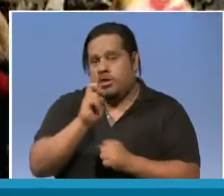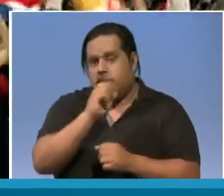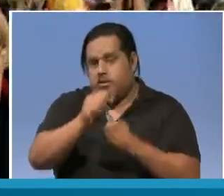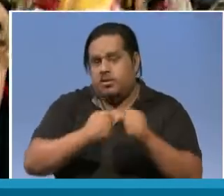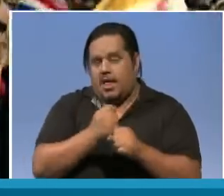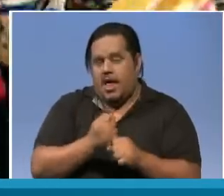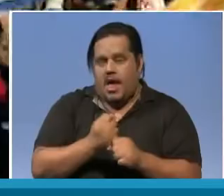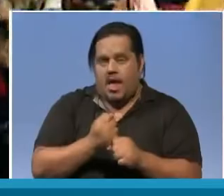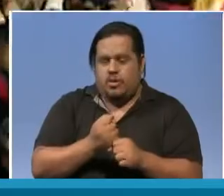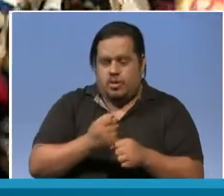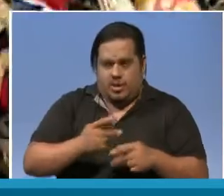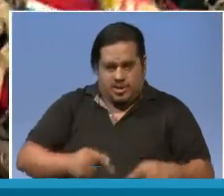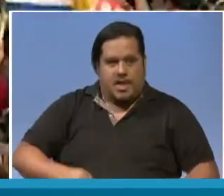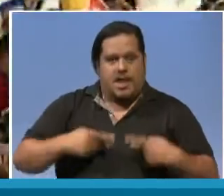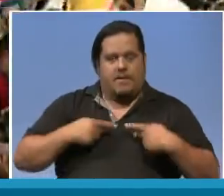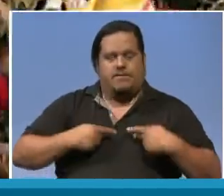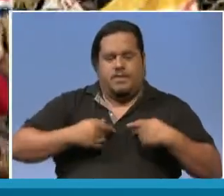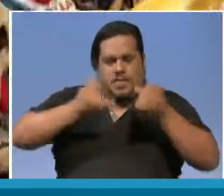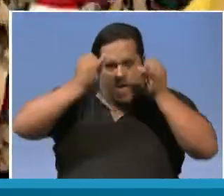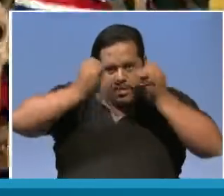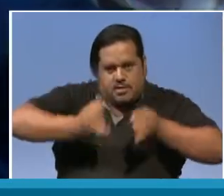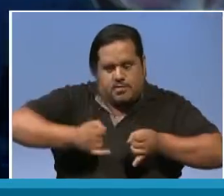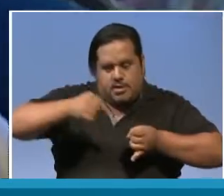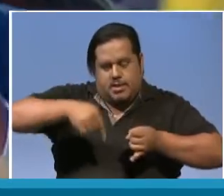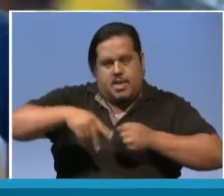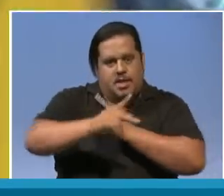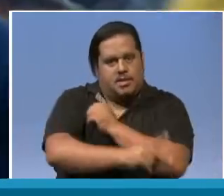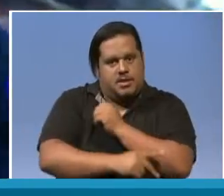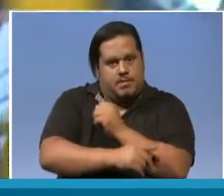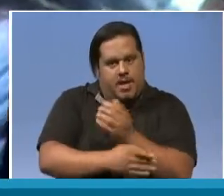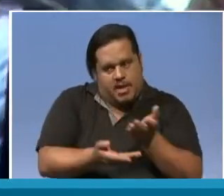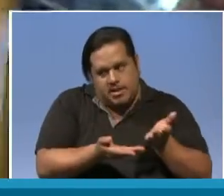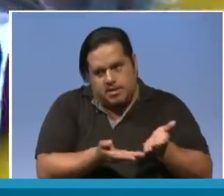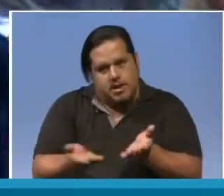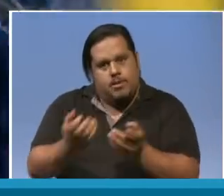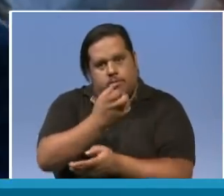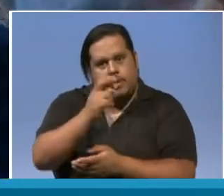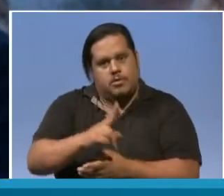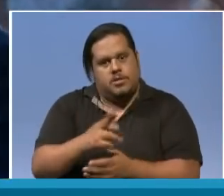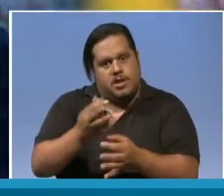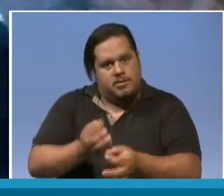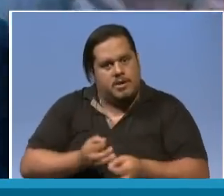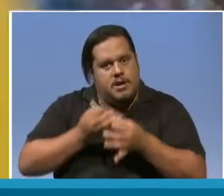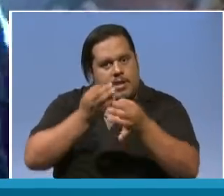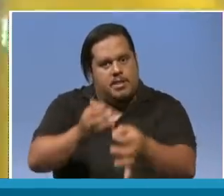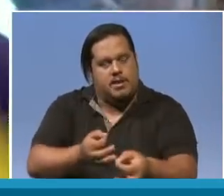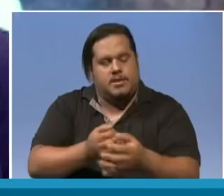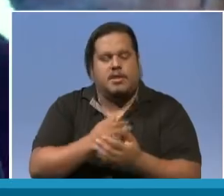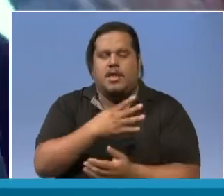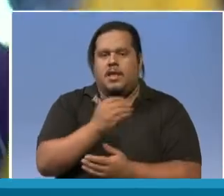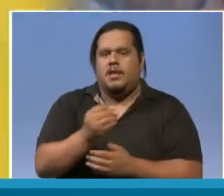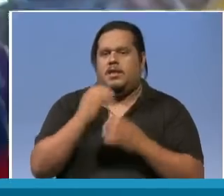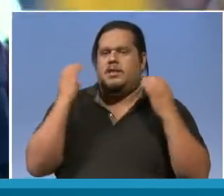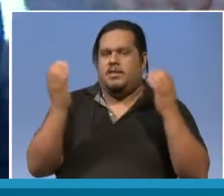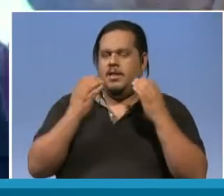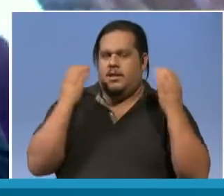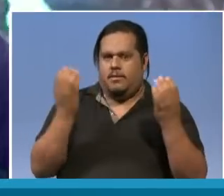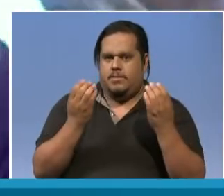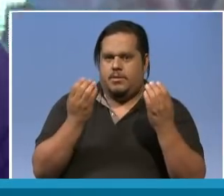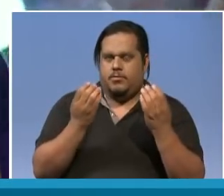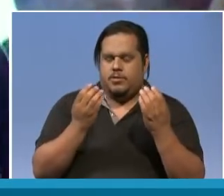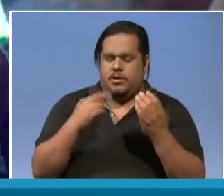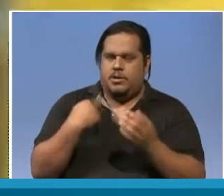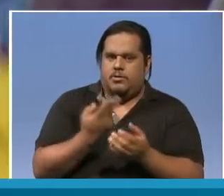vida independiente de esta república llevemos a Costa Rica adelante y celebremos